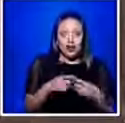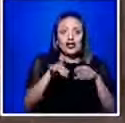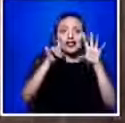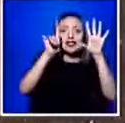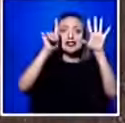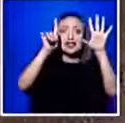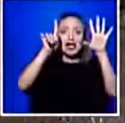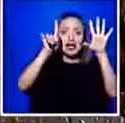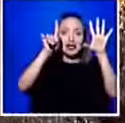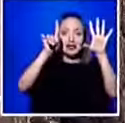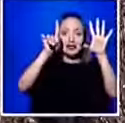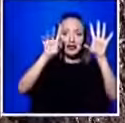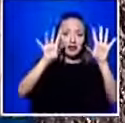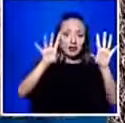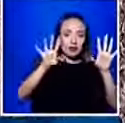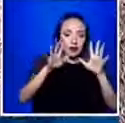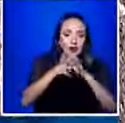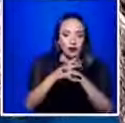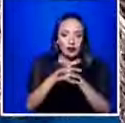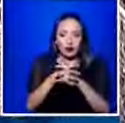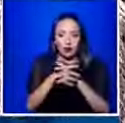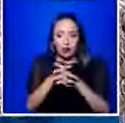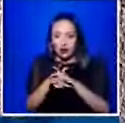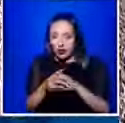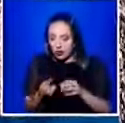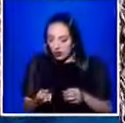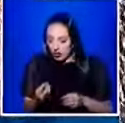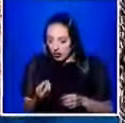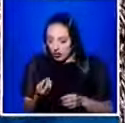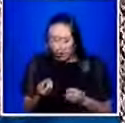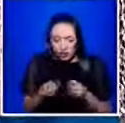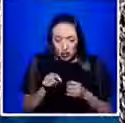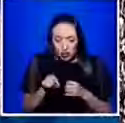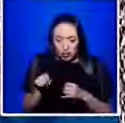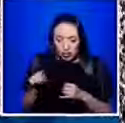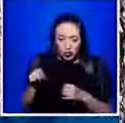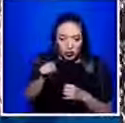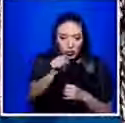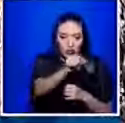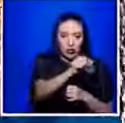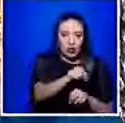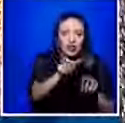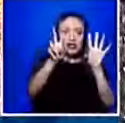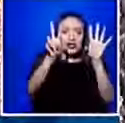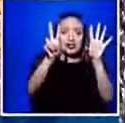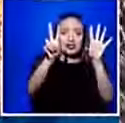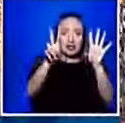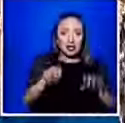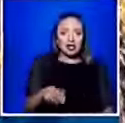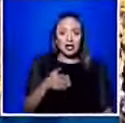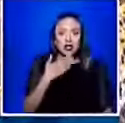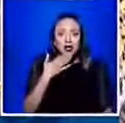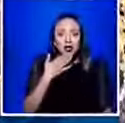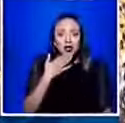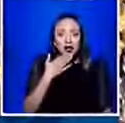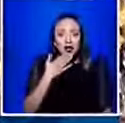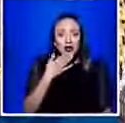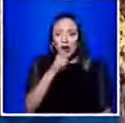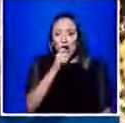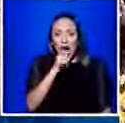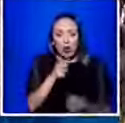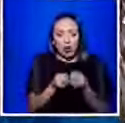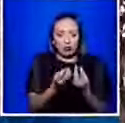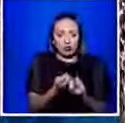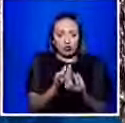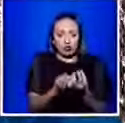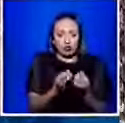decía, ya se sumó otro más, ya son siete, ¿no? Van brota y brota, pero la manera como se desperdicia el agua, cómo